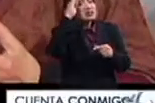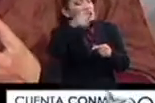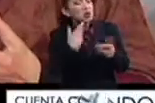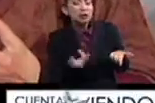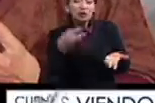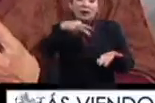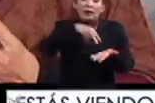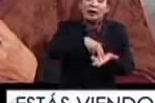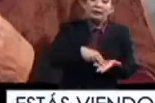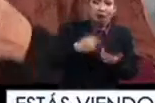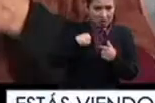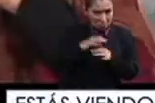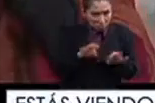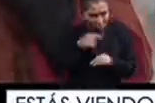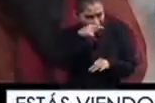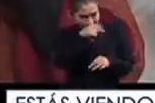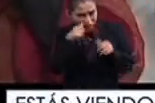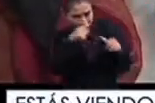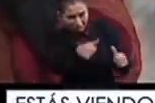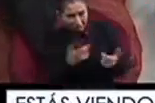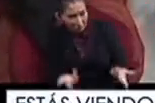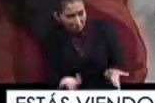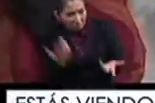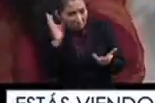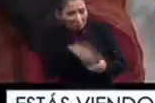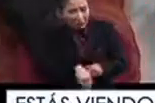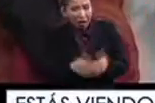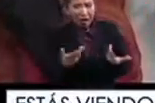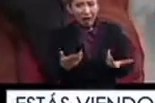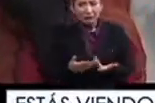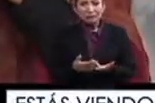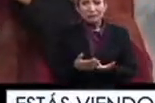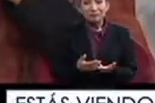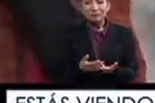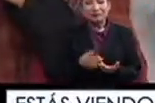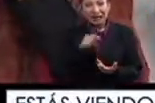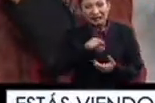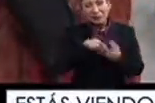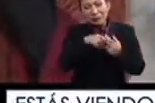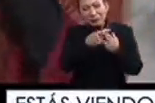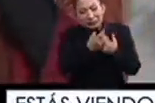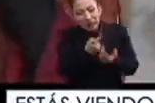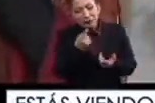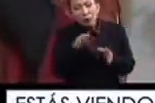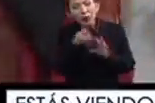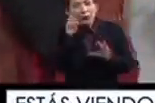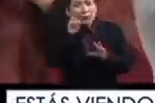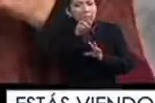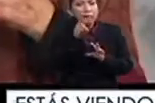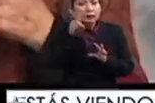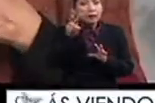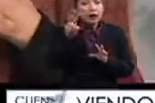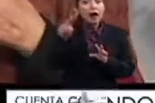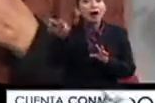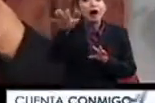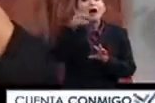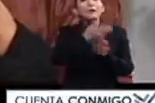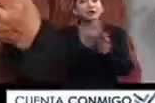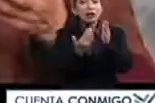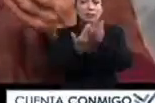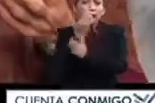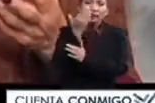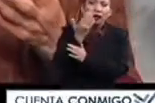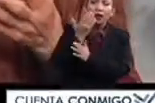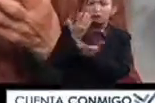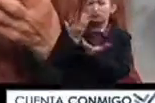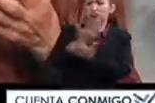levante y esté con el problema de la duermevela porque está empezando a darse cuenta de que lo que pasa en la mañana?